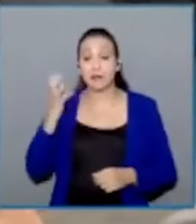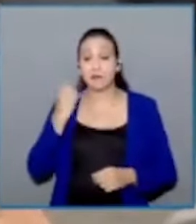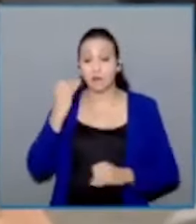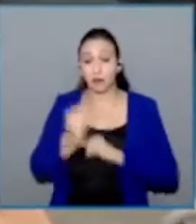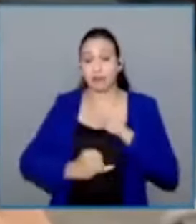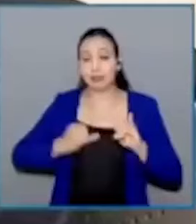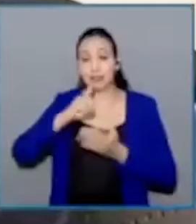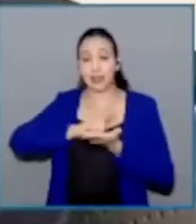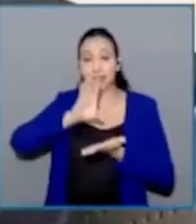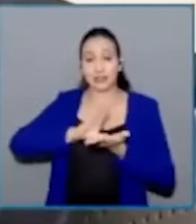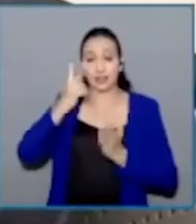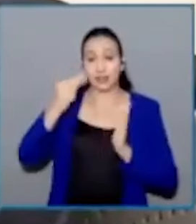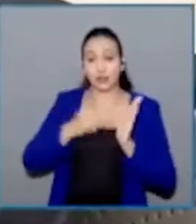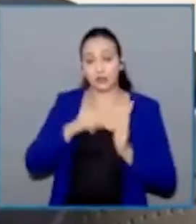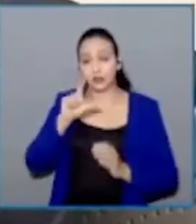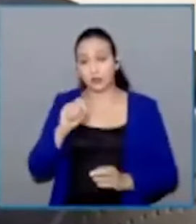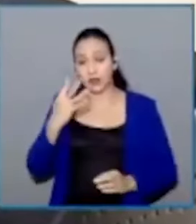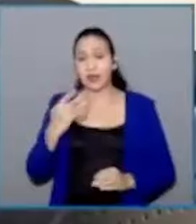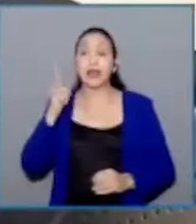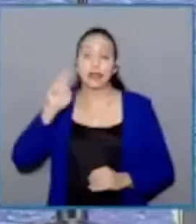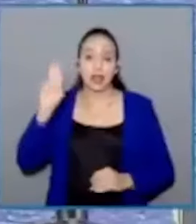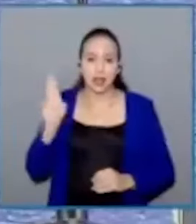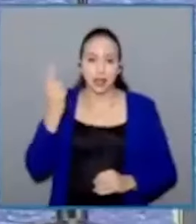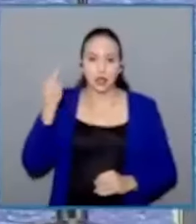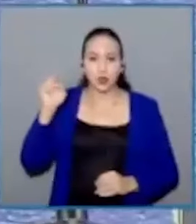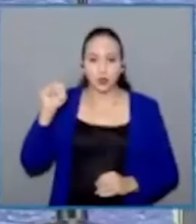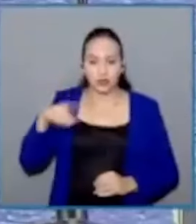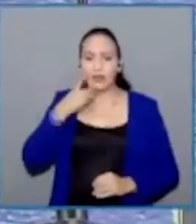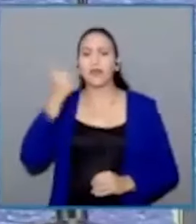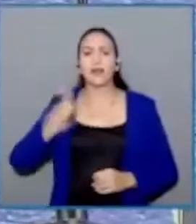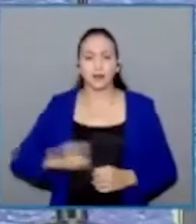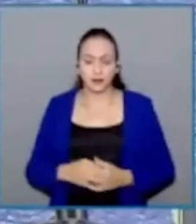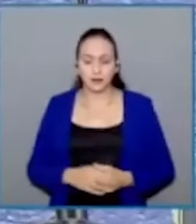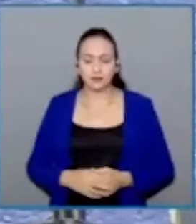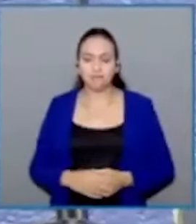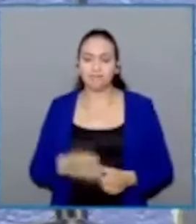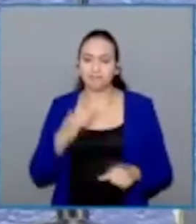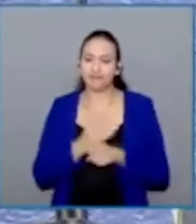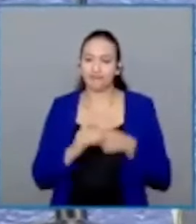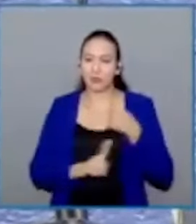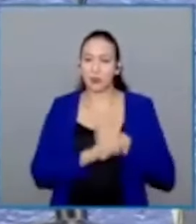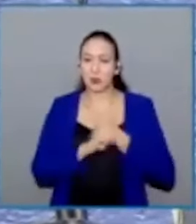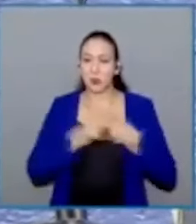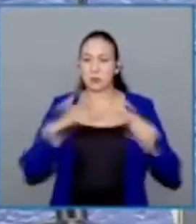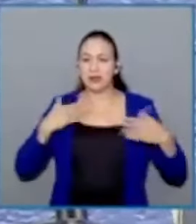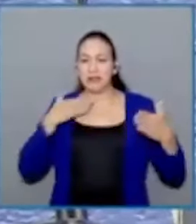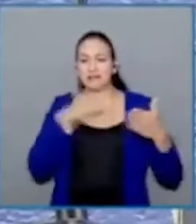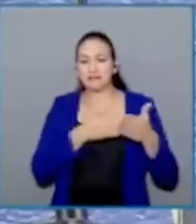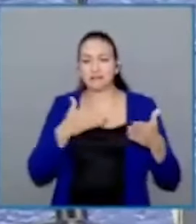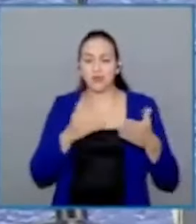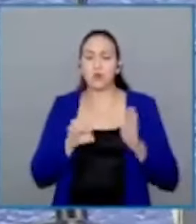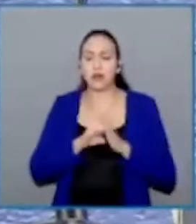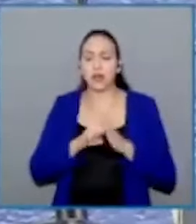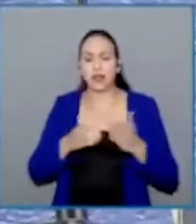instituto de investigaciones jurídicas de la UNAM indicó los retos para el acceso a la justicia de concretarse la